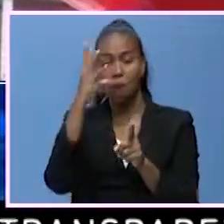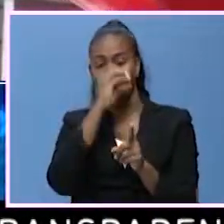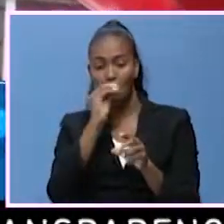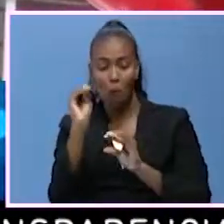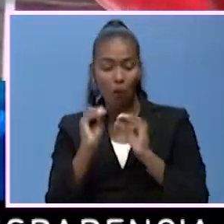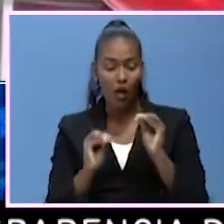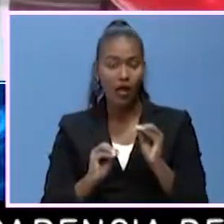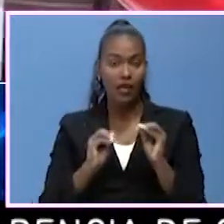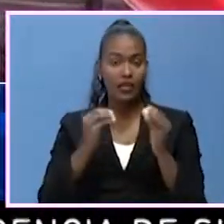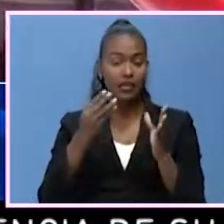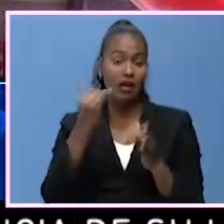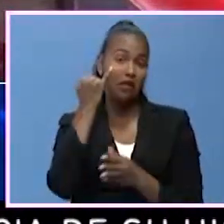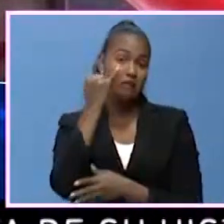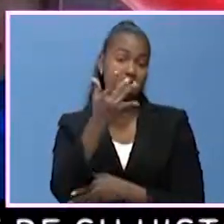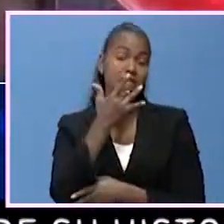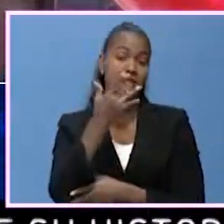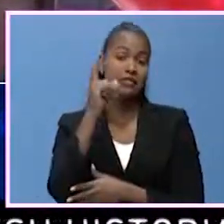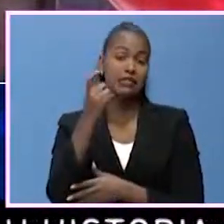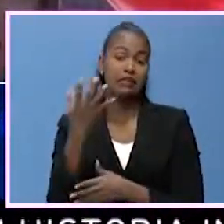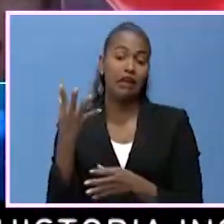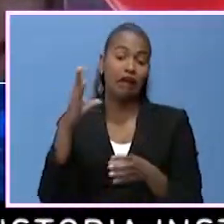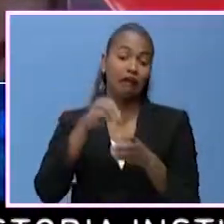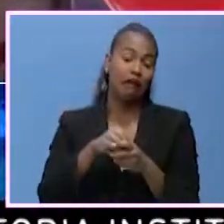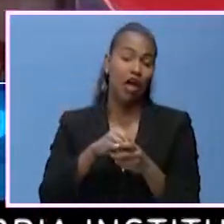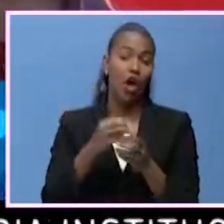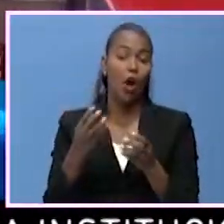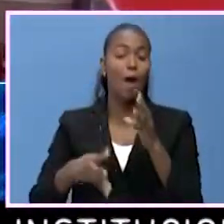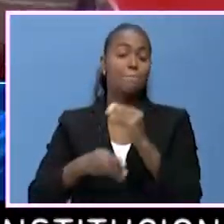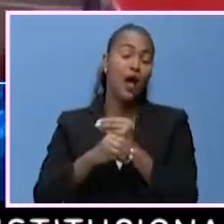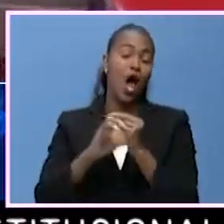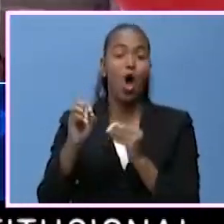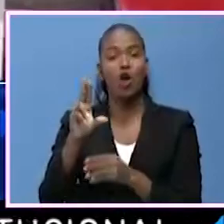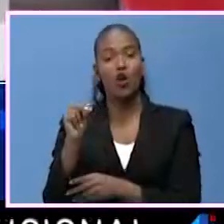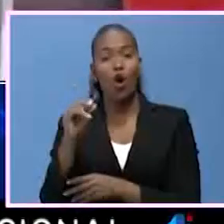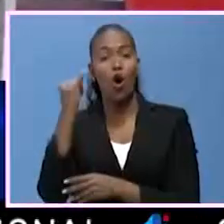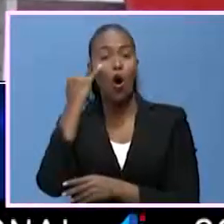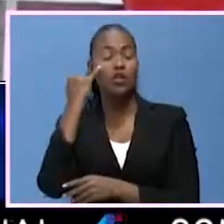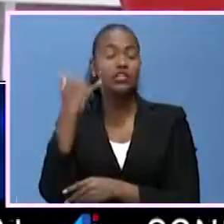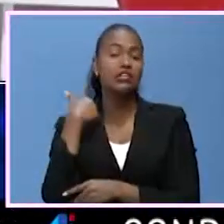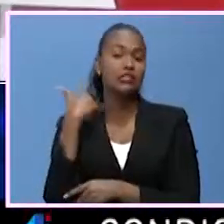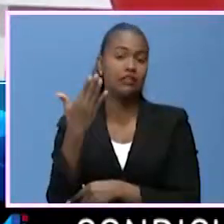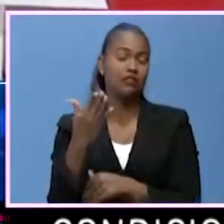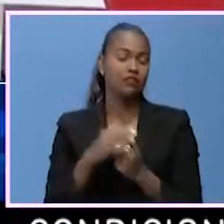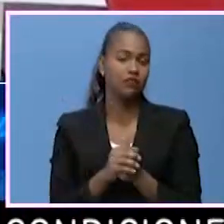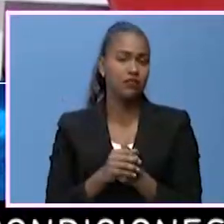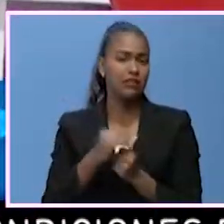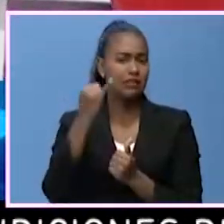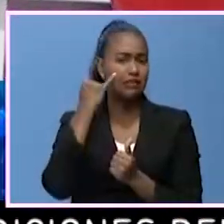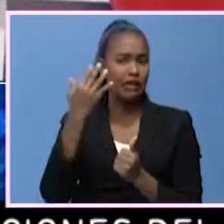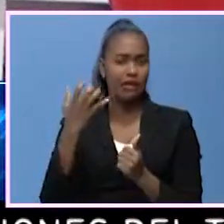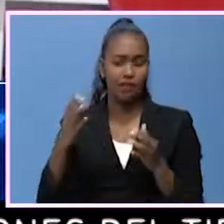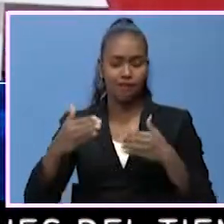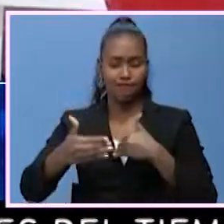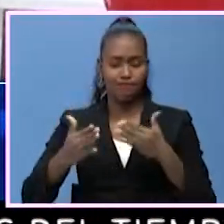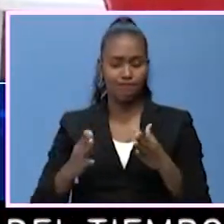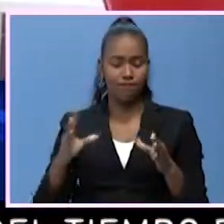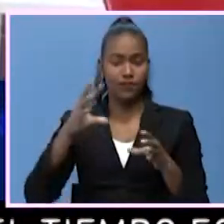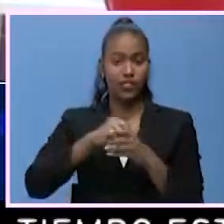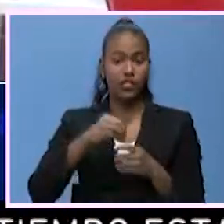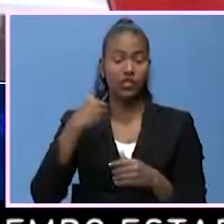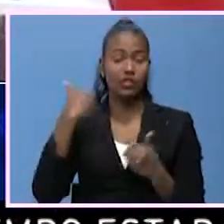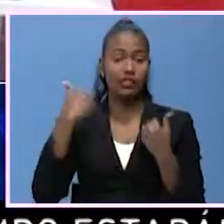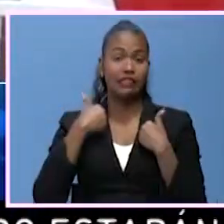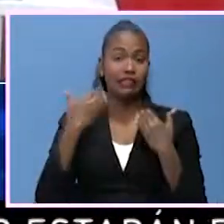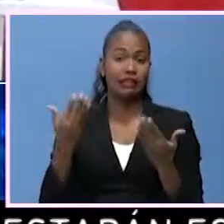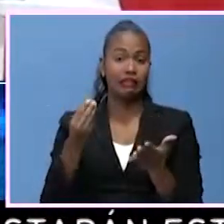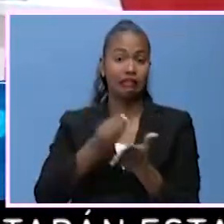ya queda parte tuya si le quieres agregar algo más o no. O si le puedes poner globos. Y en caso de que quisiéramos rellenar esta cajita y yo cuento con